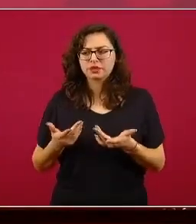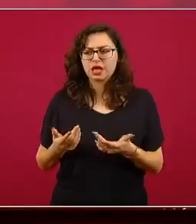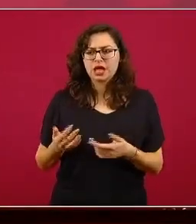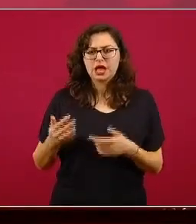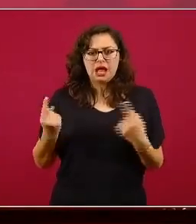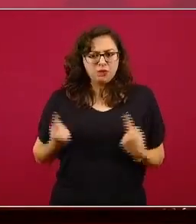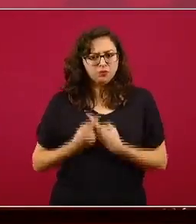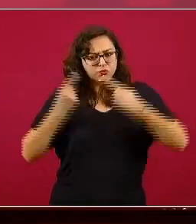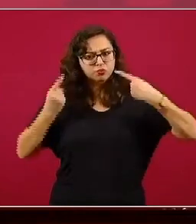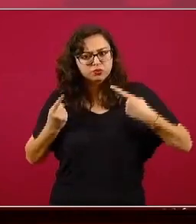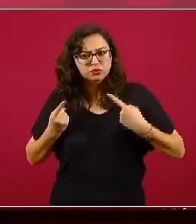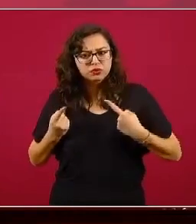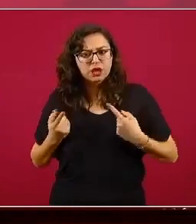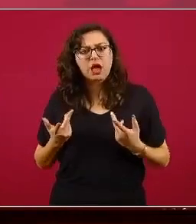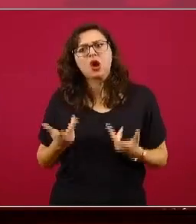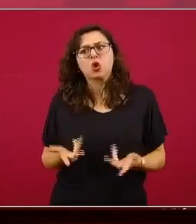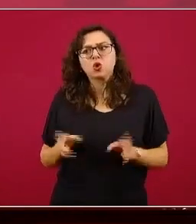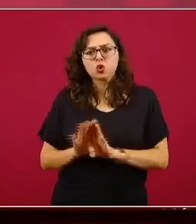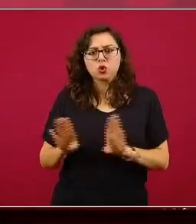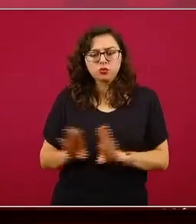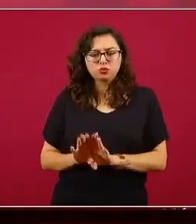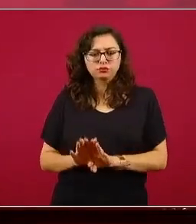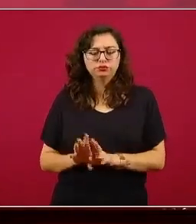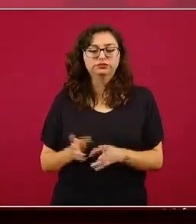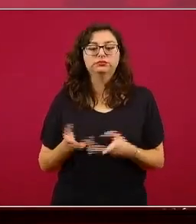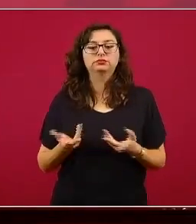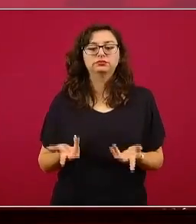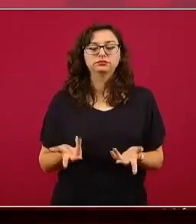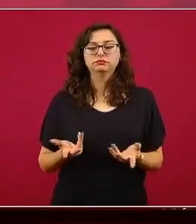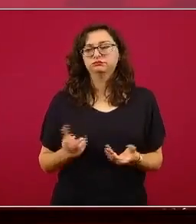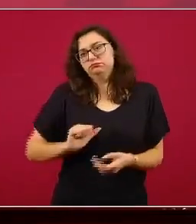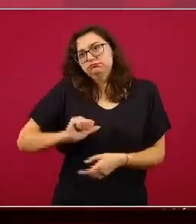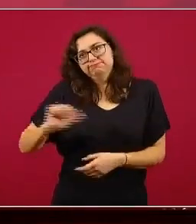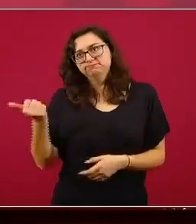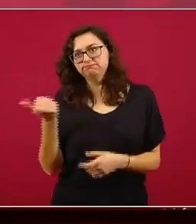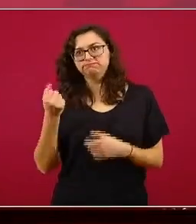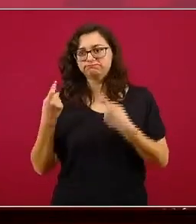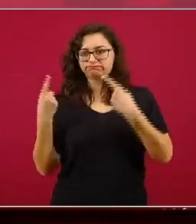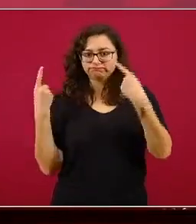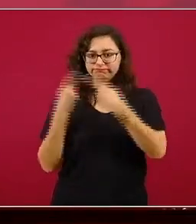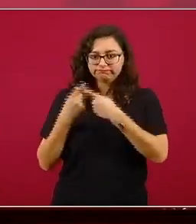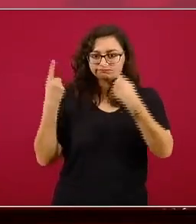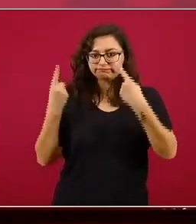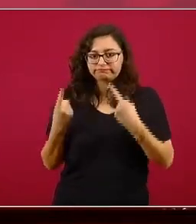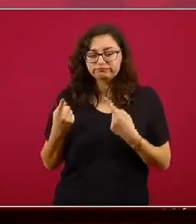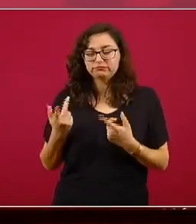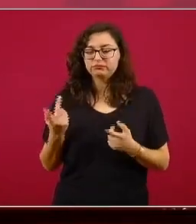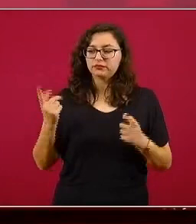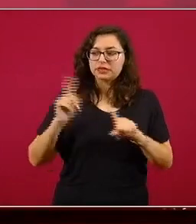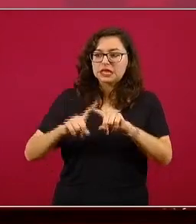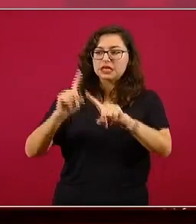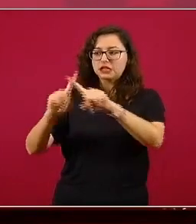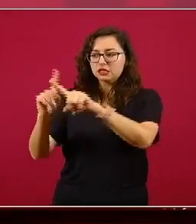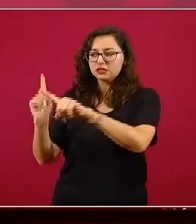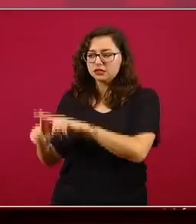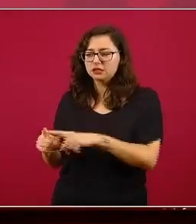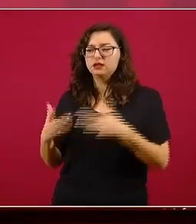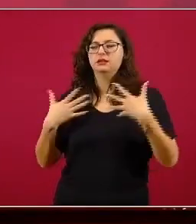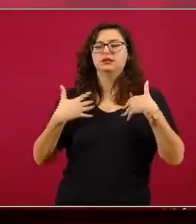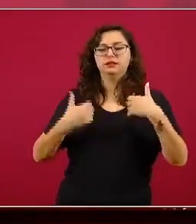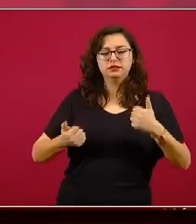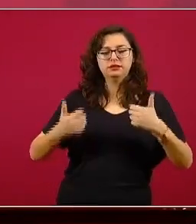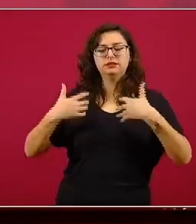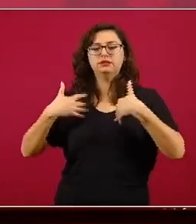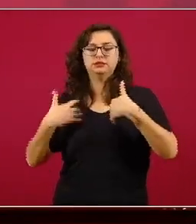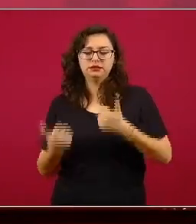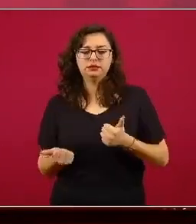haya alergias, entre otras posibles reacciones, en personas que lo usan. Y se empieza a entender